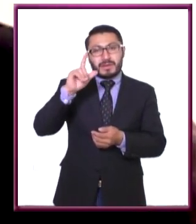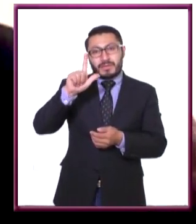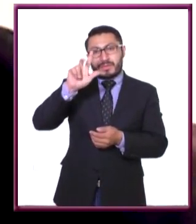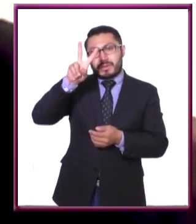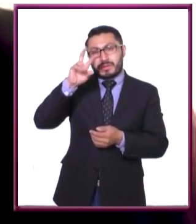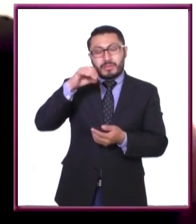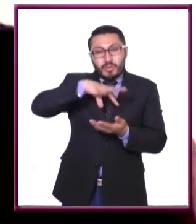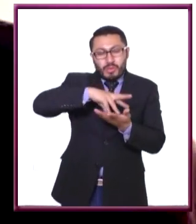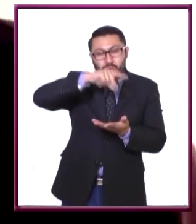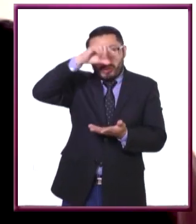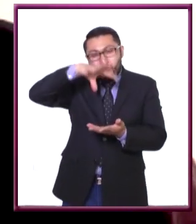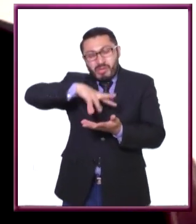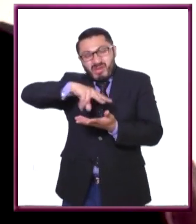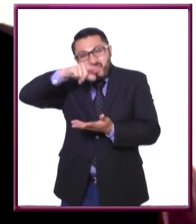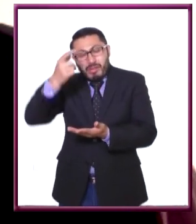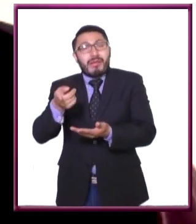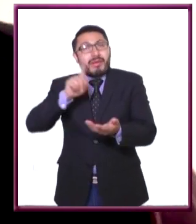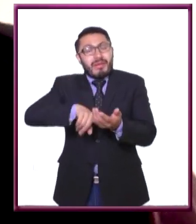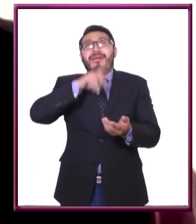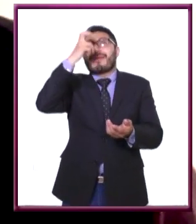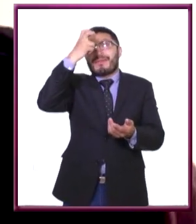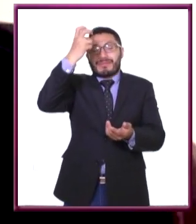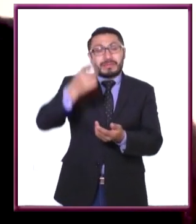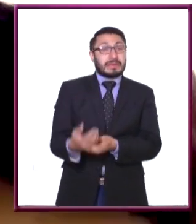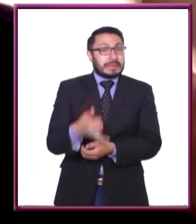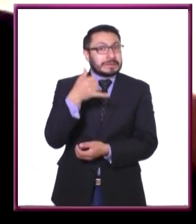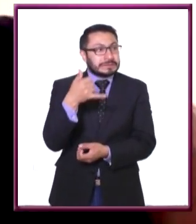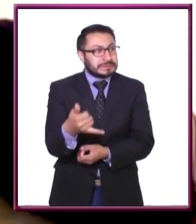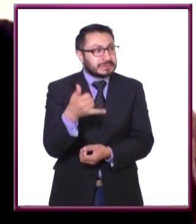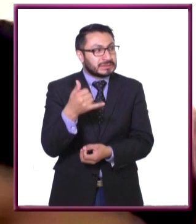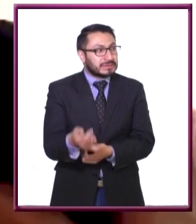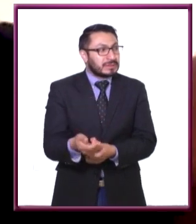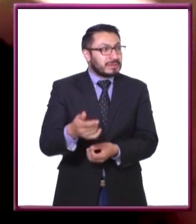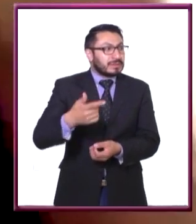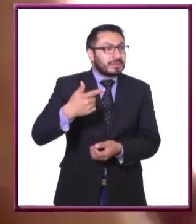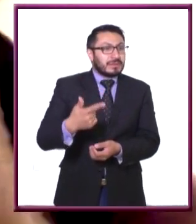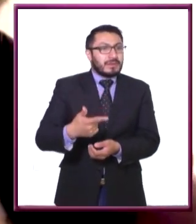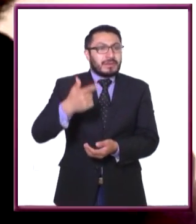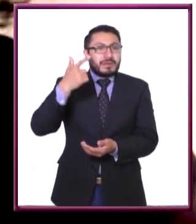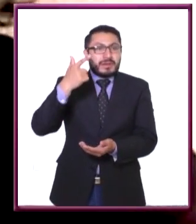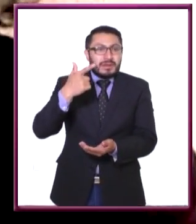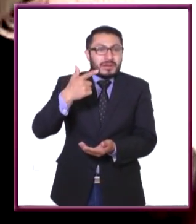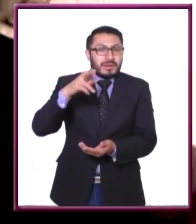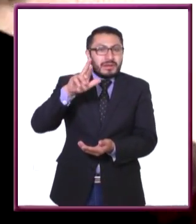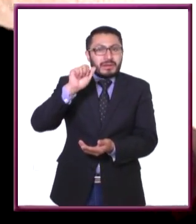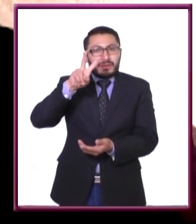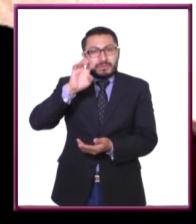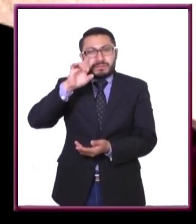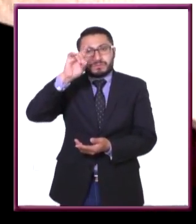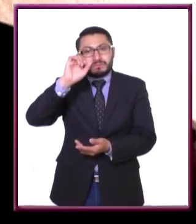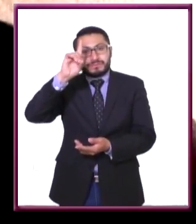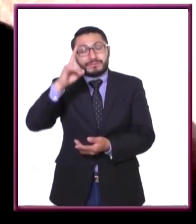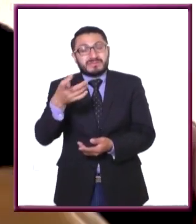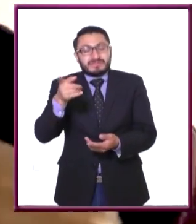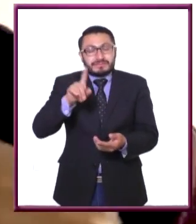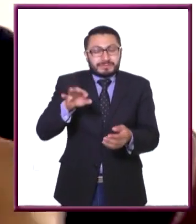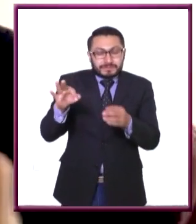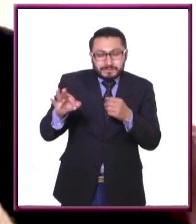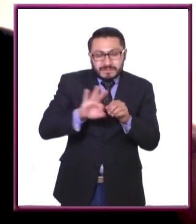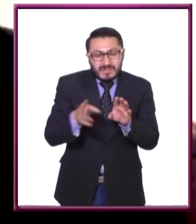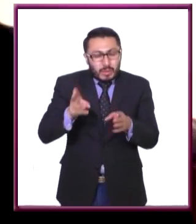polvo de estrellas que se creó ahí. Y la gravedad acercar a la materia